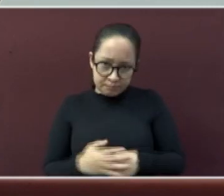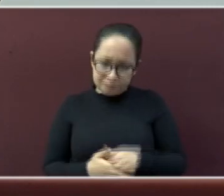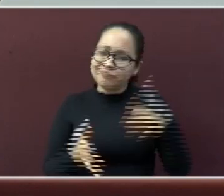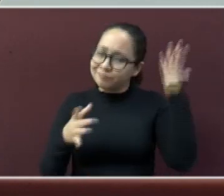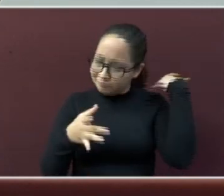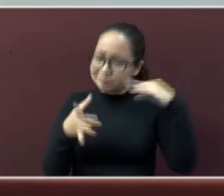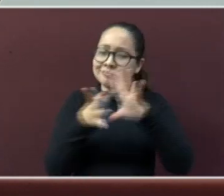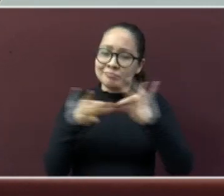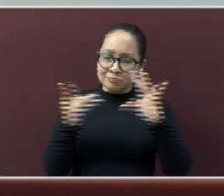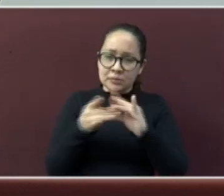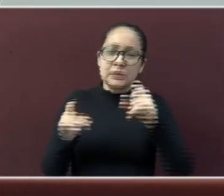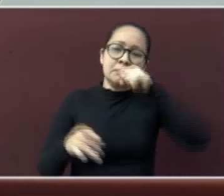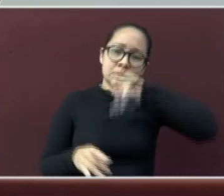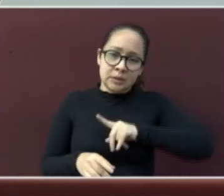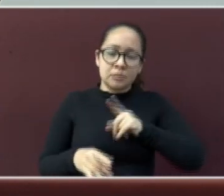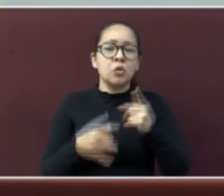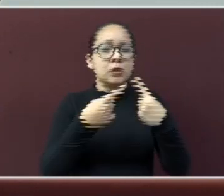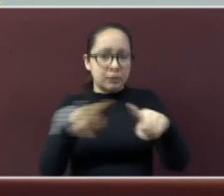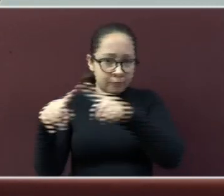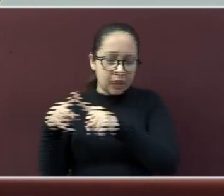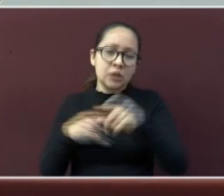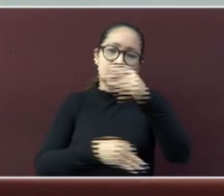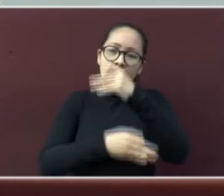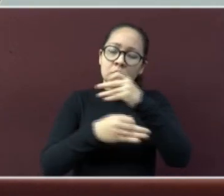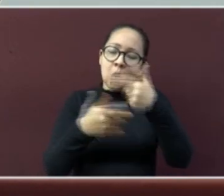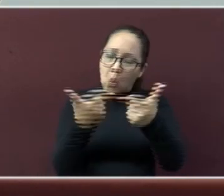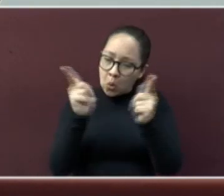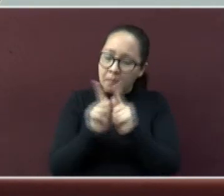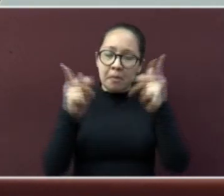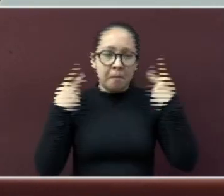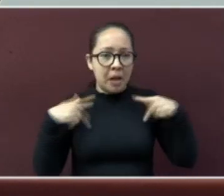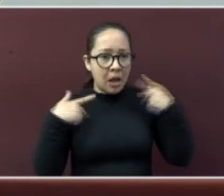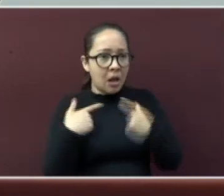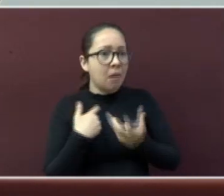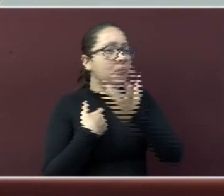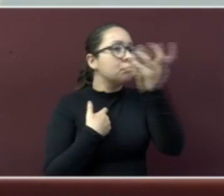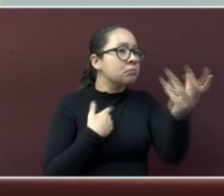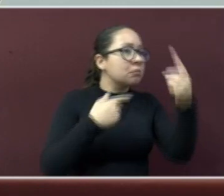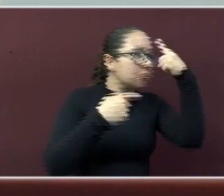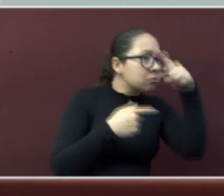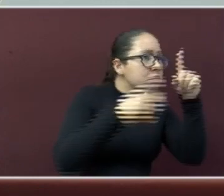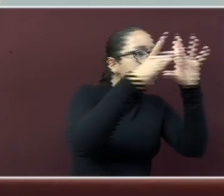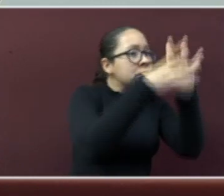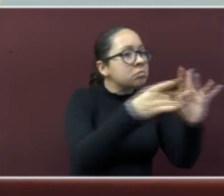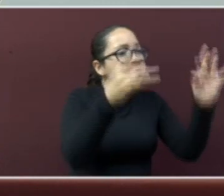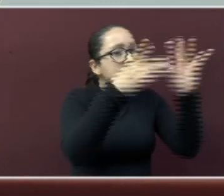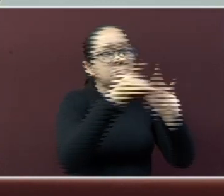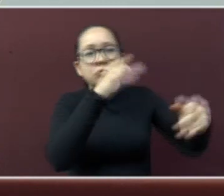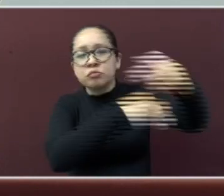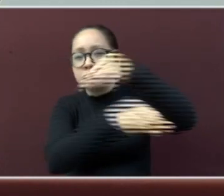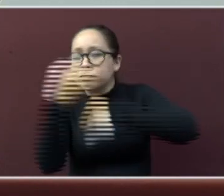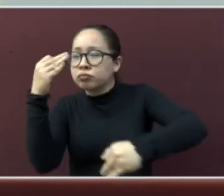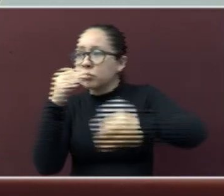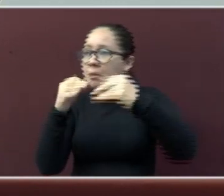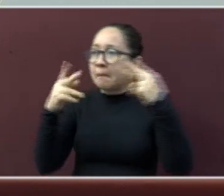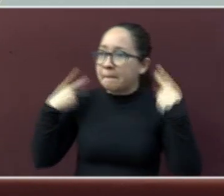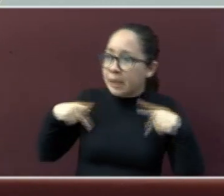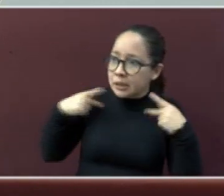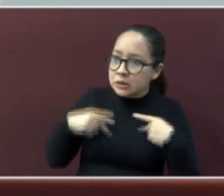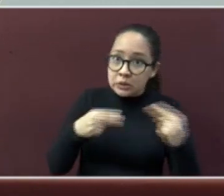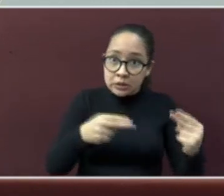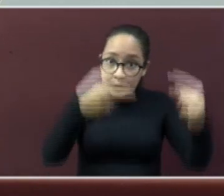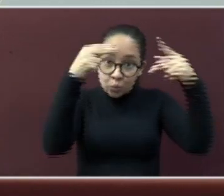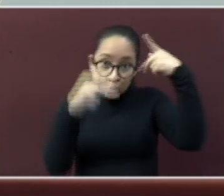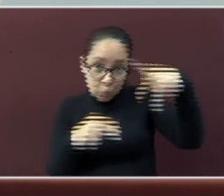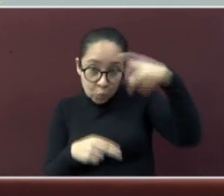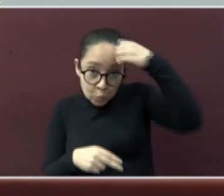la capacitación a las y los propietarios para que todo comerciante reciba de